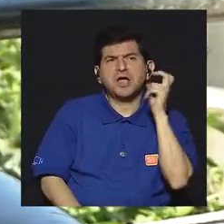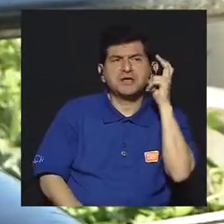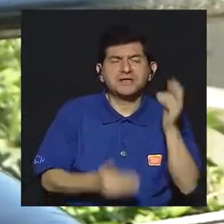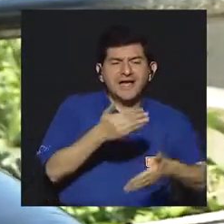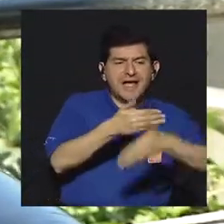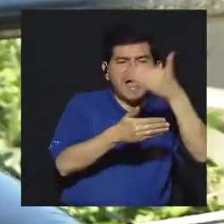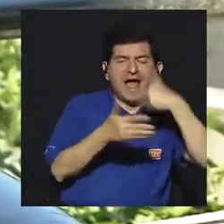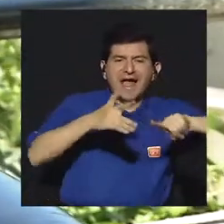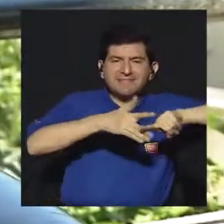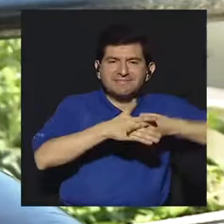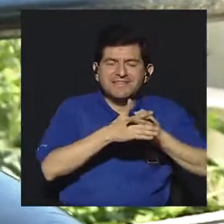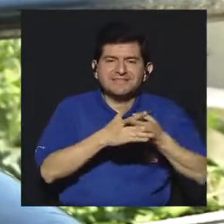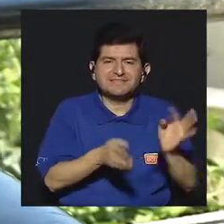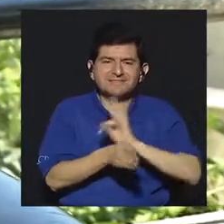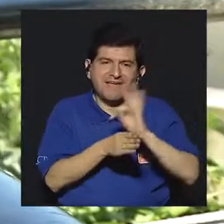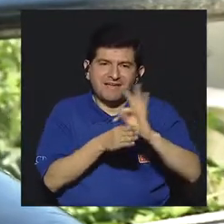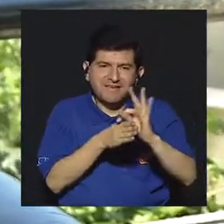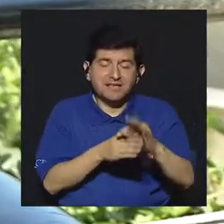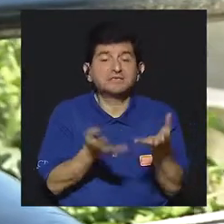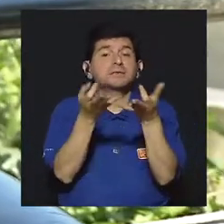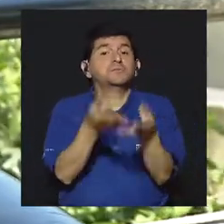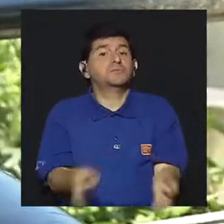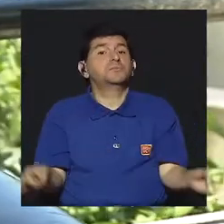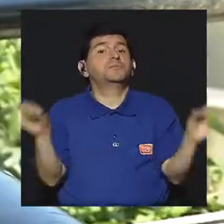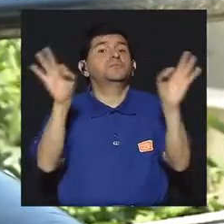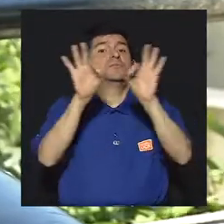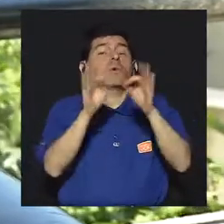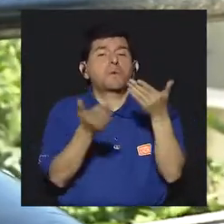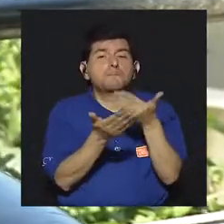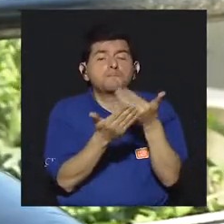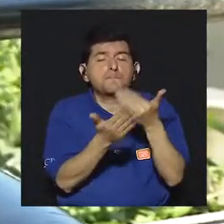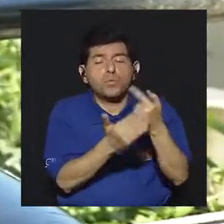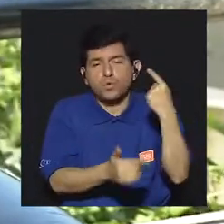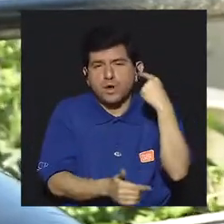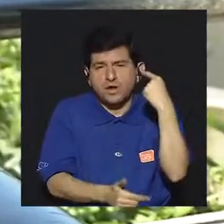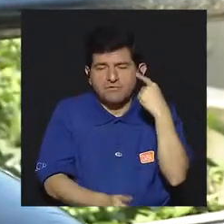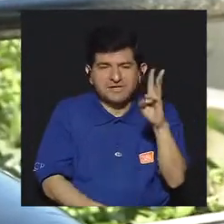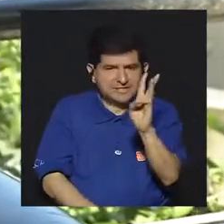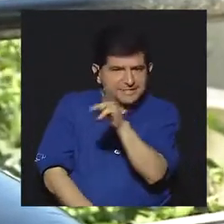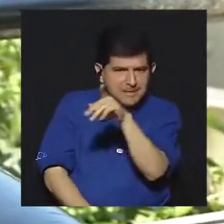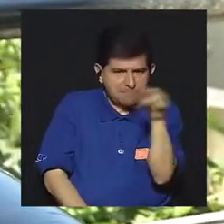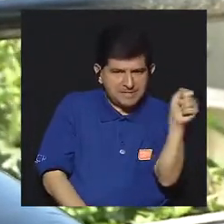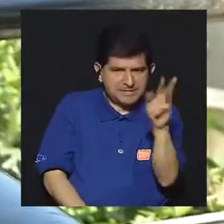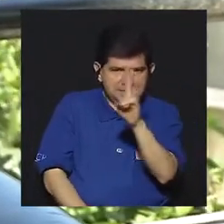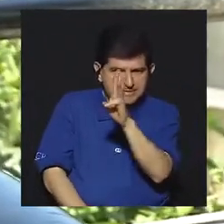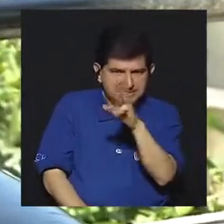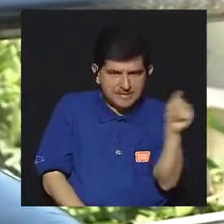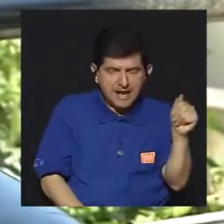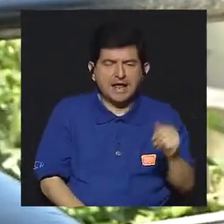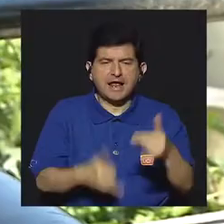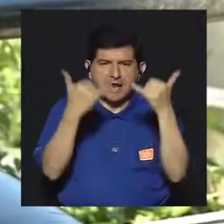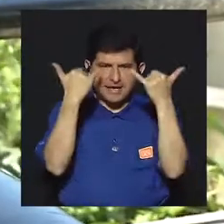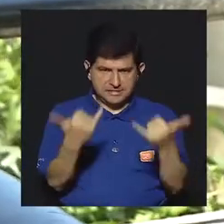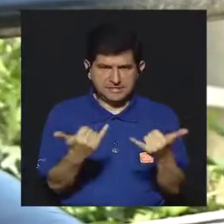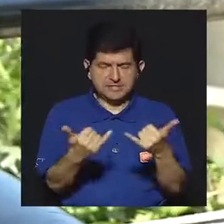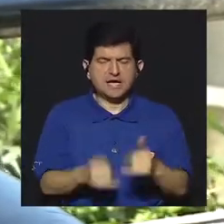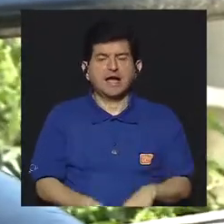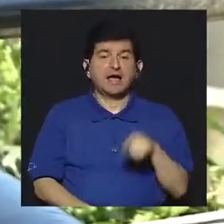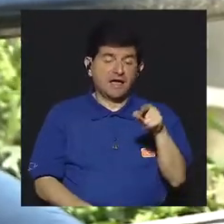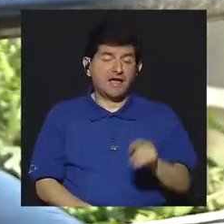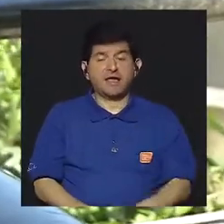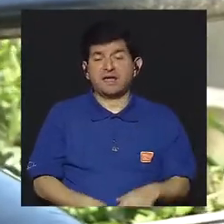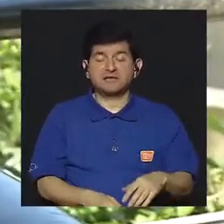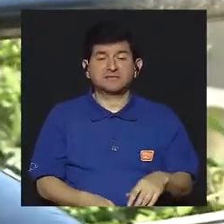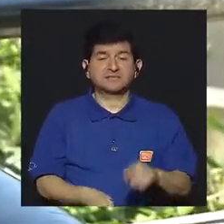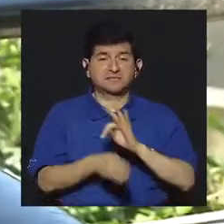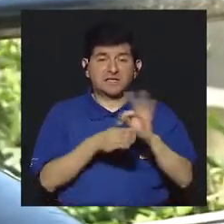escuchando antes de empezar el tratamiento. Y sí es muy importante hacer pruebas de audición semestralmente, si es un tratamiento que ya nos va a tomar. Nos